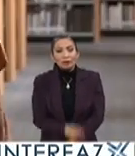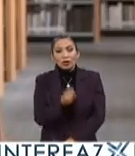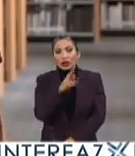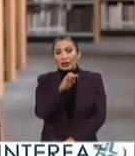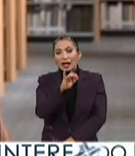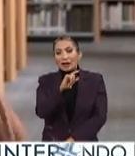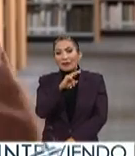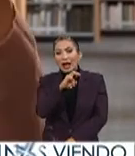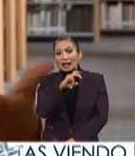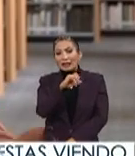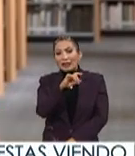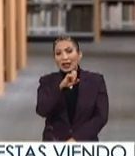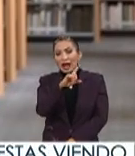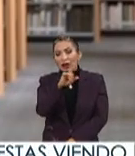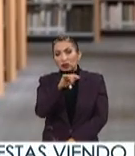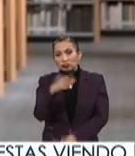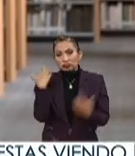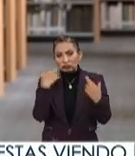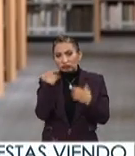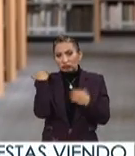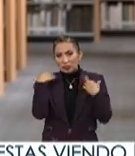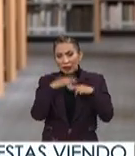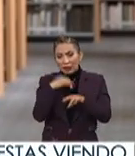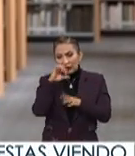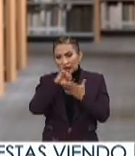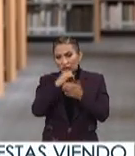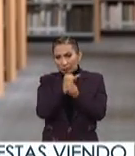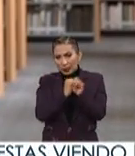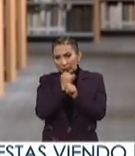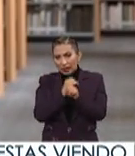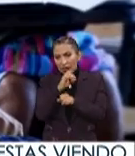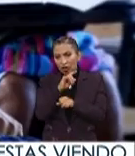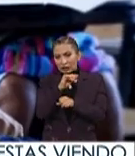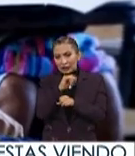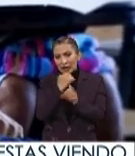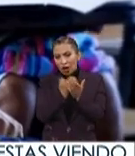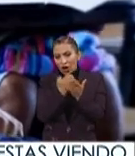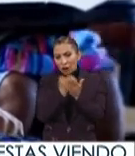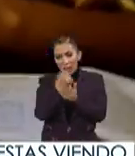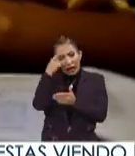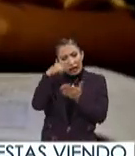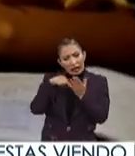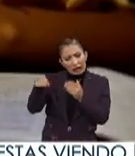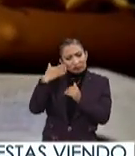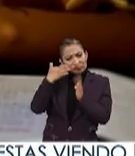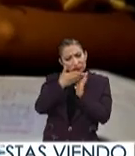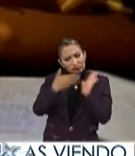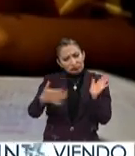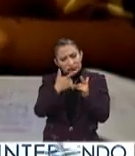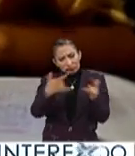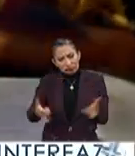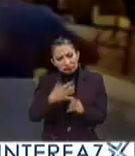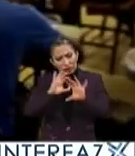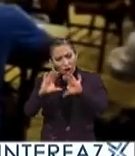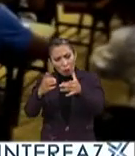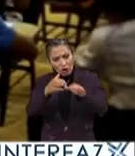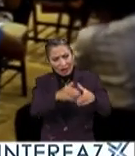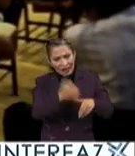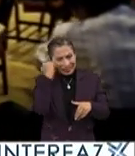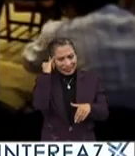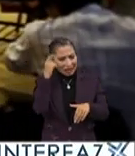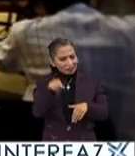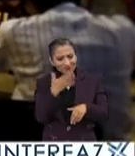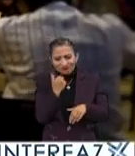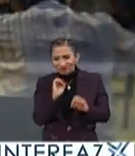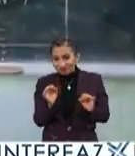doctora Ivania de la Cruz, académica del Centro de Investigación y Docencia Económicas, considera que a lo largo de la historia las comunidades indígenas